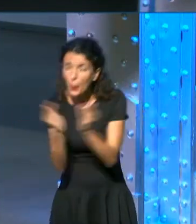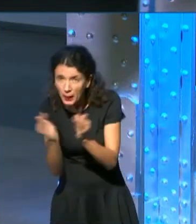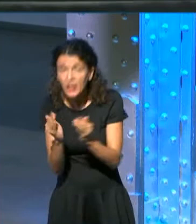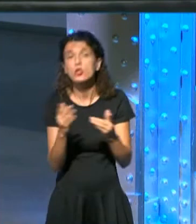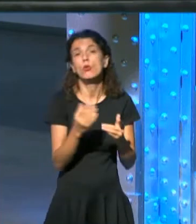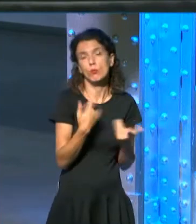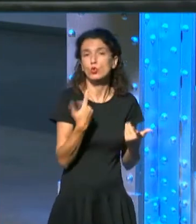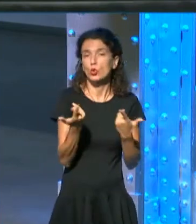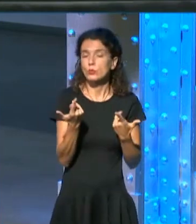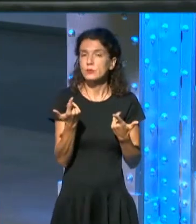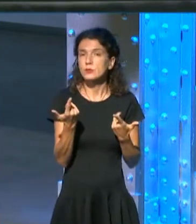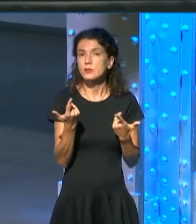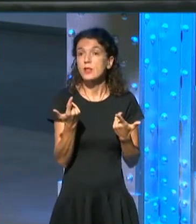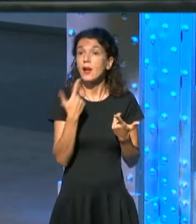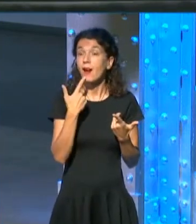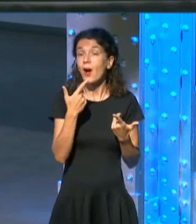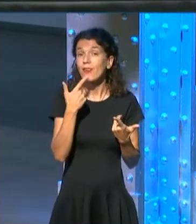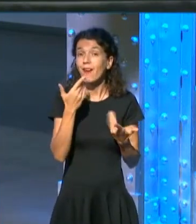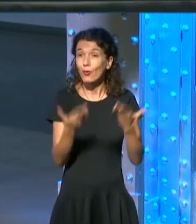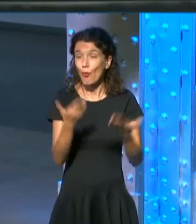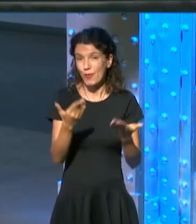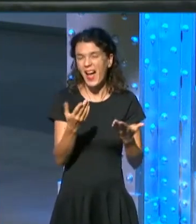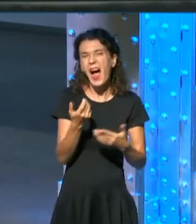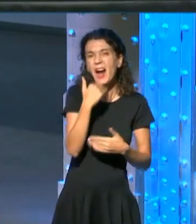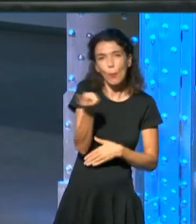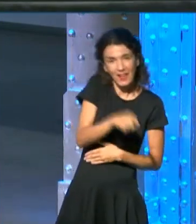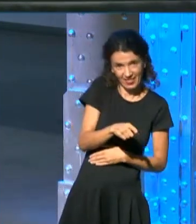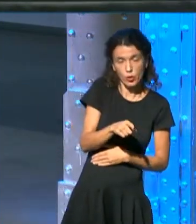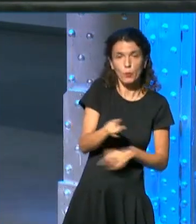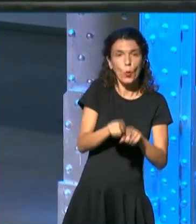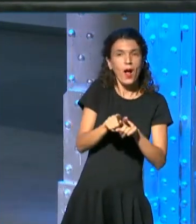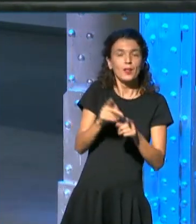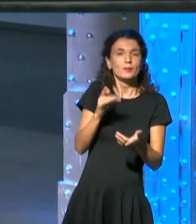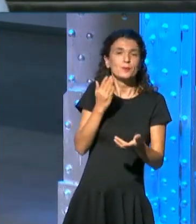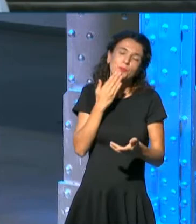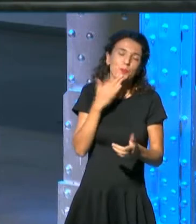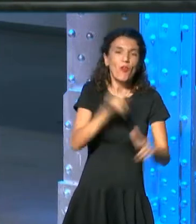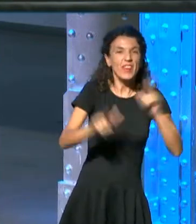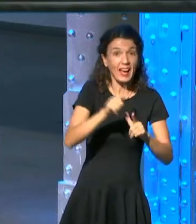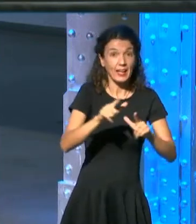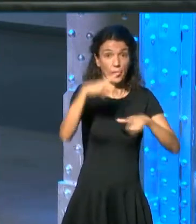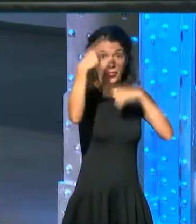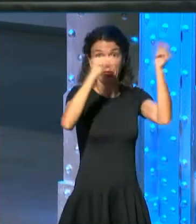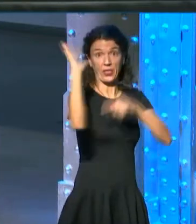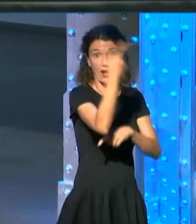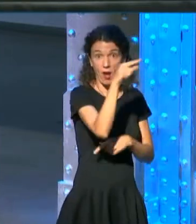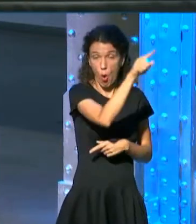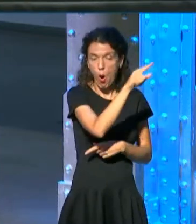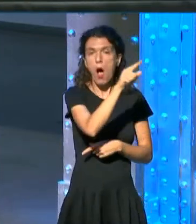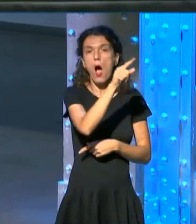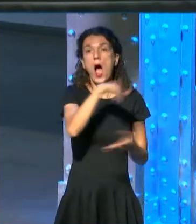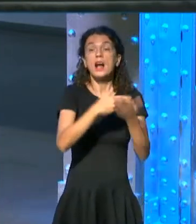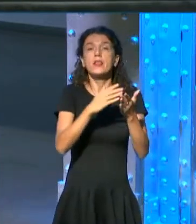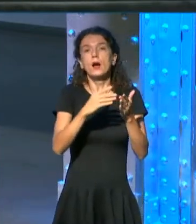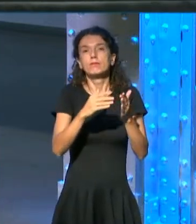Salvando mucho las distancias, vamos a tratar de hacer algo parecido, un viaje desde el cielo, desde las alturas, para